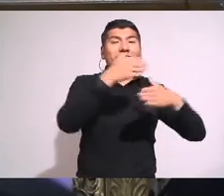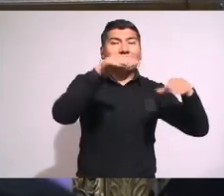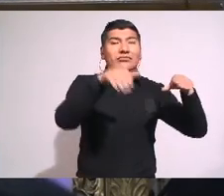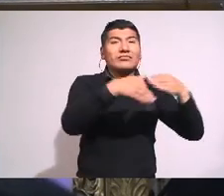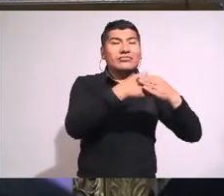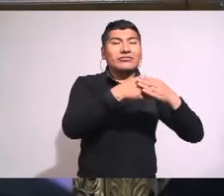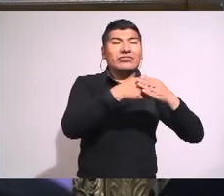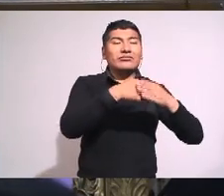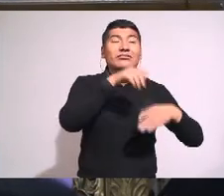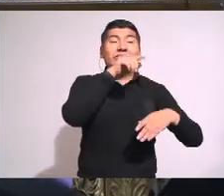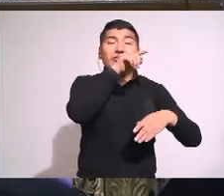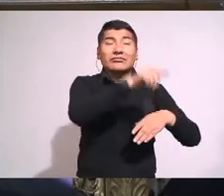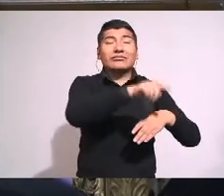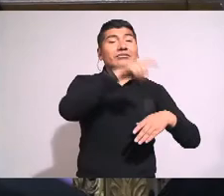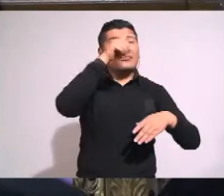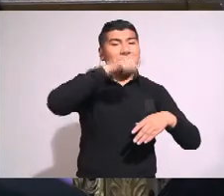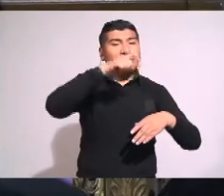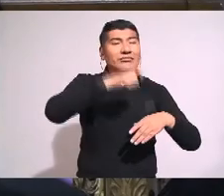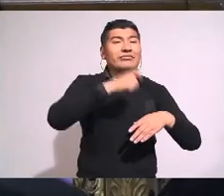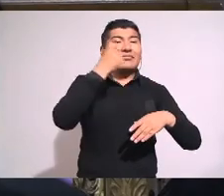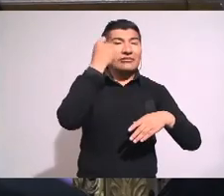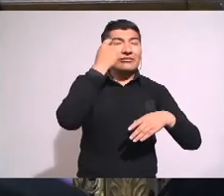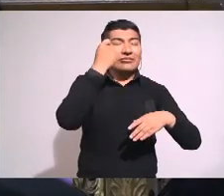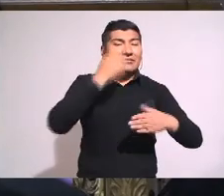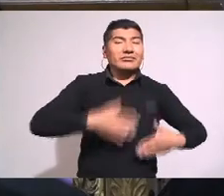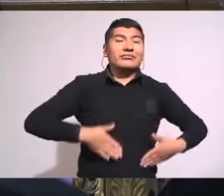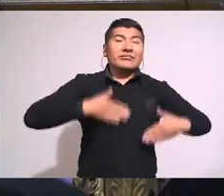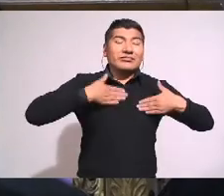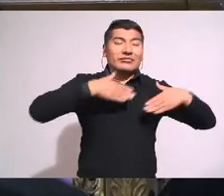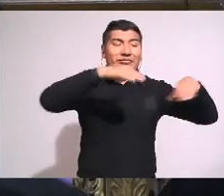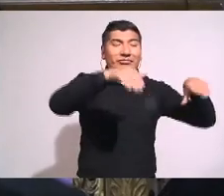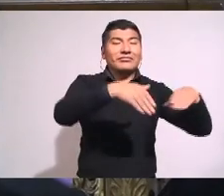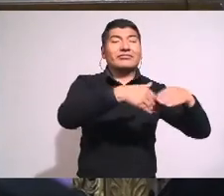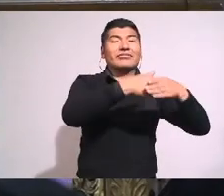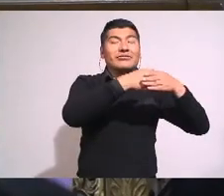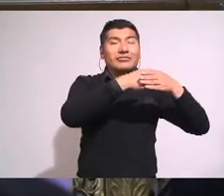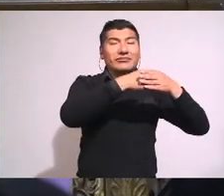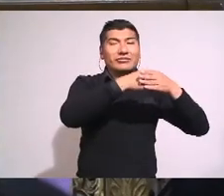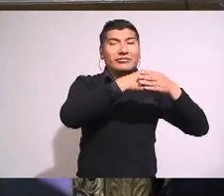Institución, ellos tienen que vivir la autonomía matrimonial.